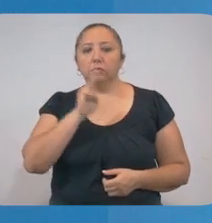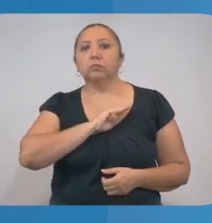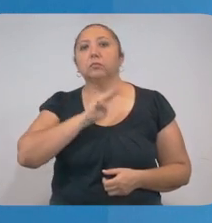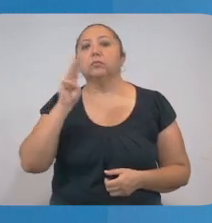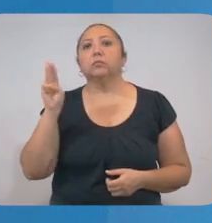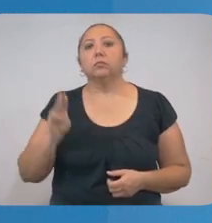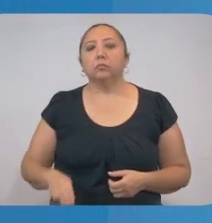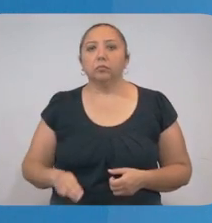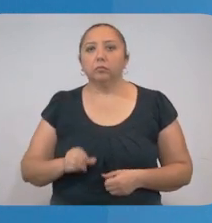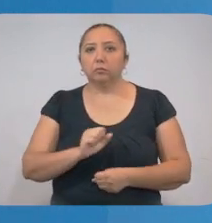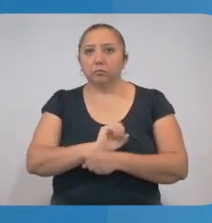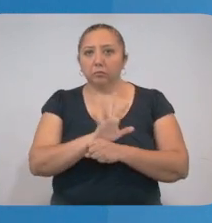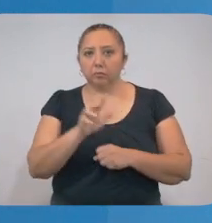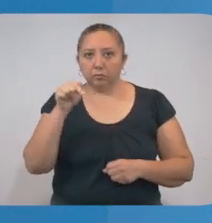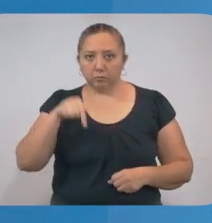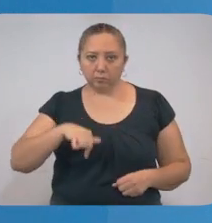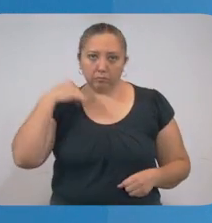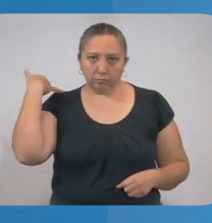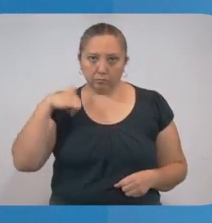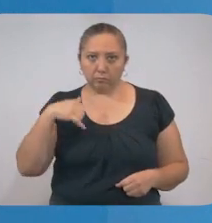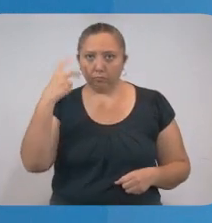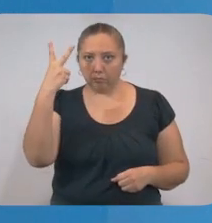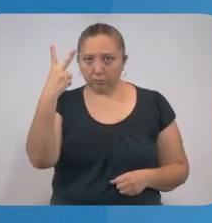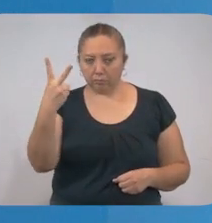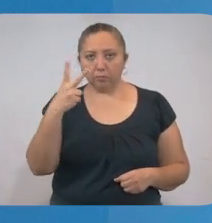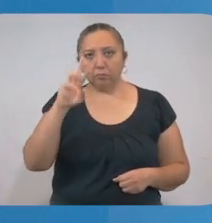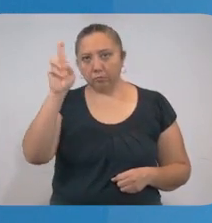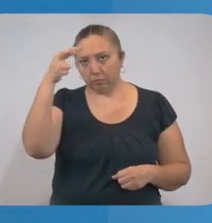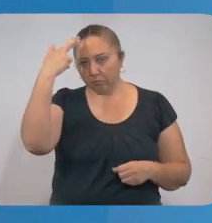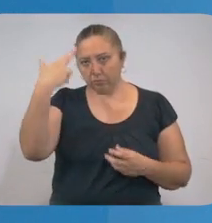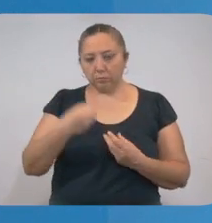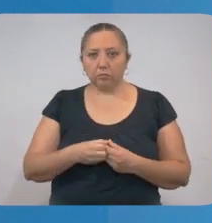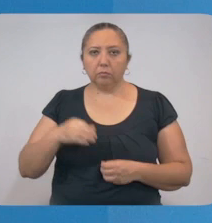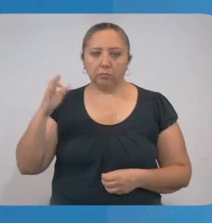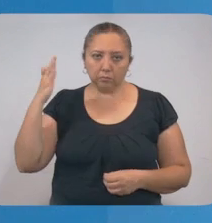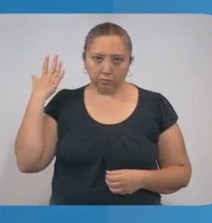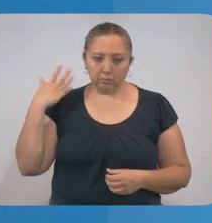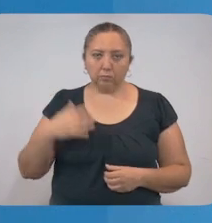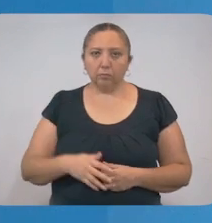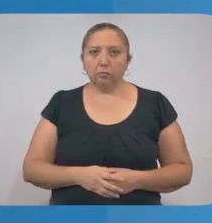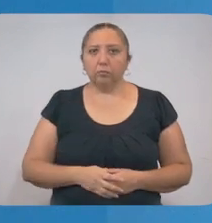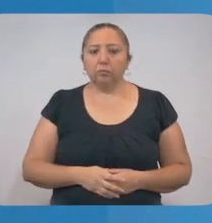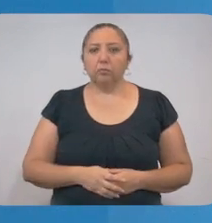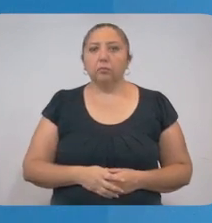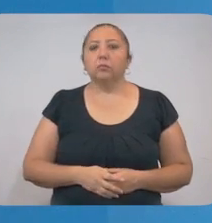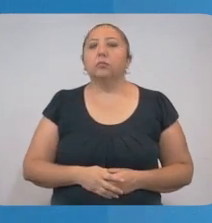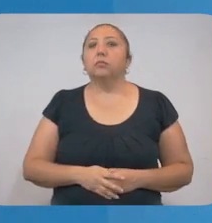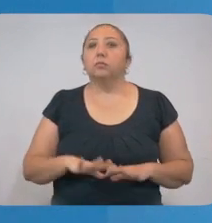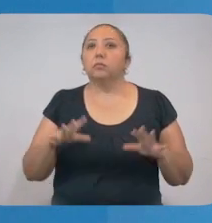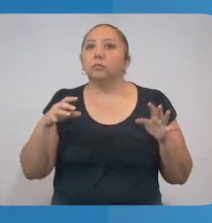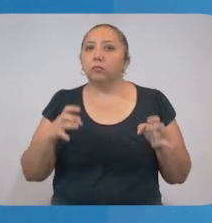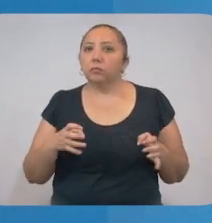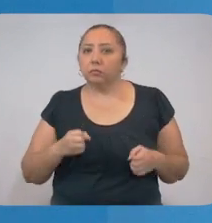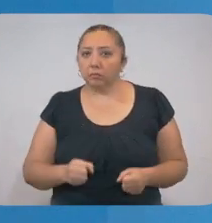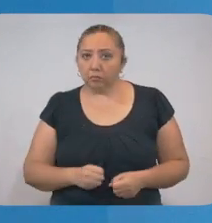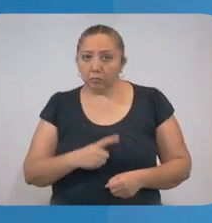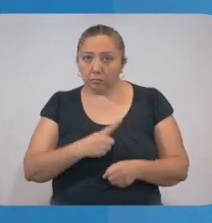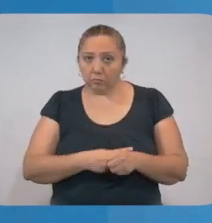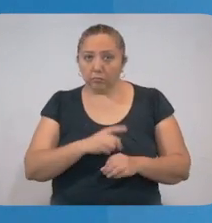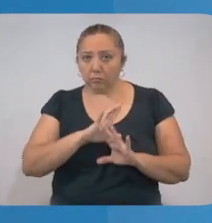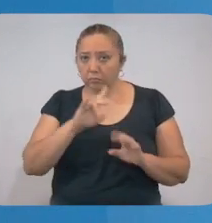tanshel nos lumilutalo. Ichilibuka mako kohano bo 100 juntulul soku yolinti